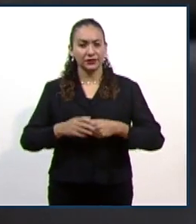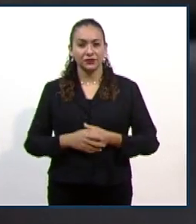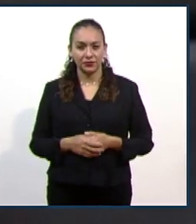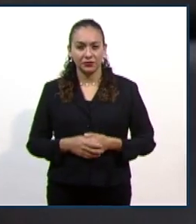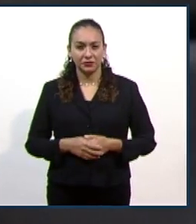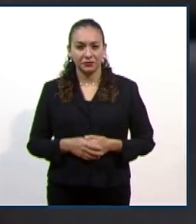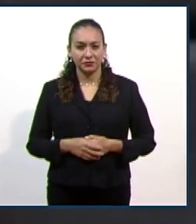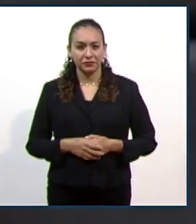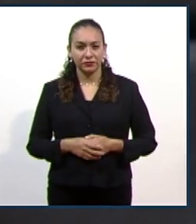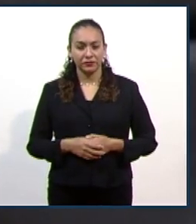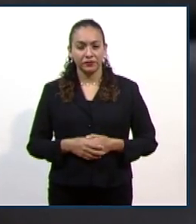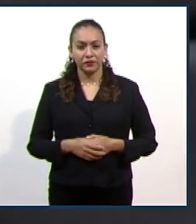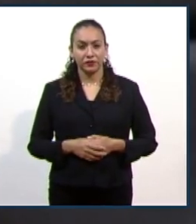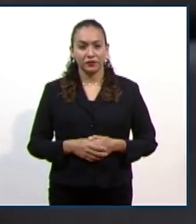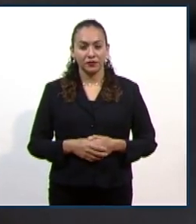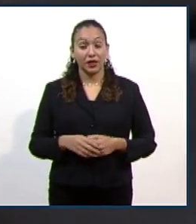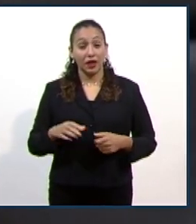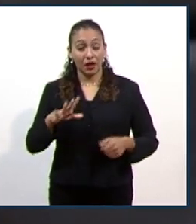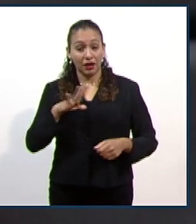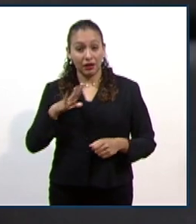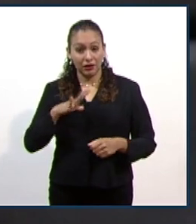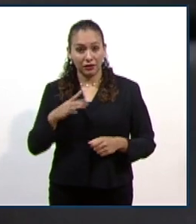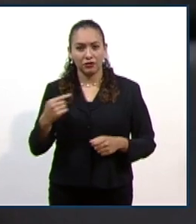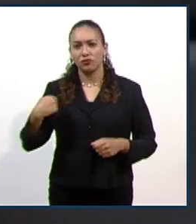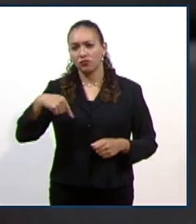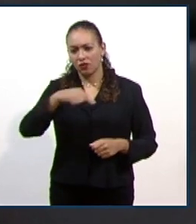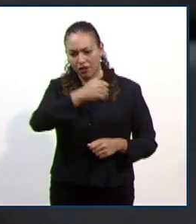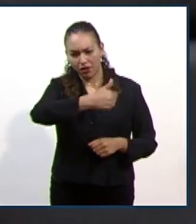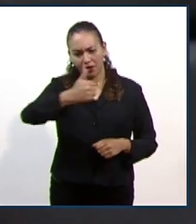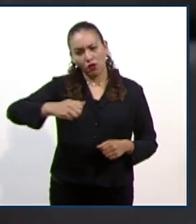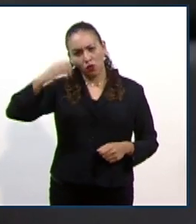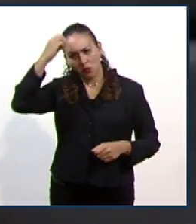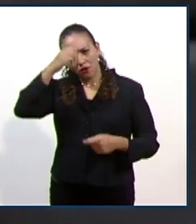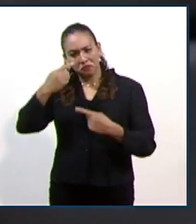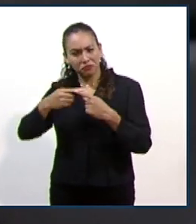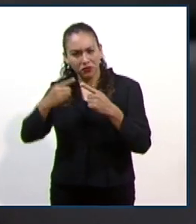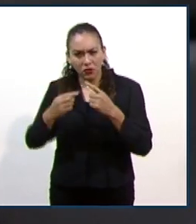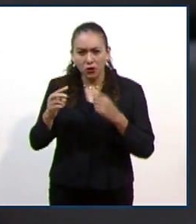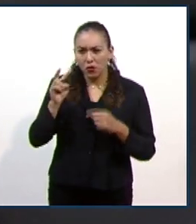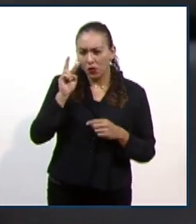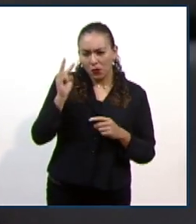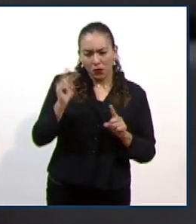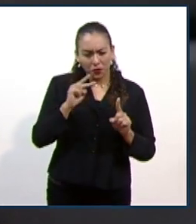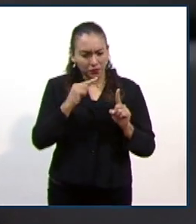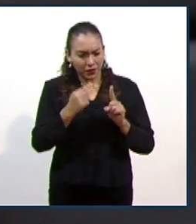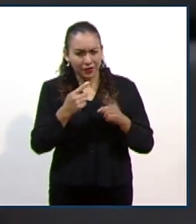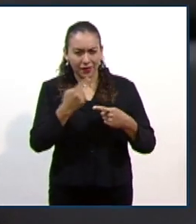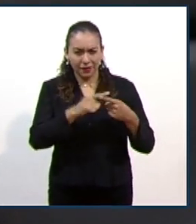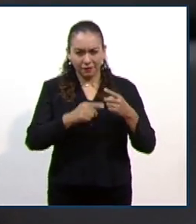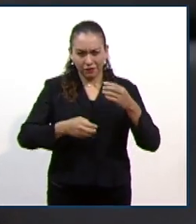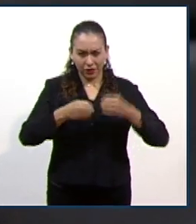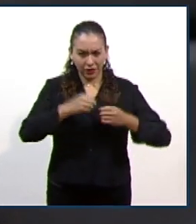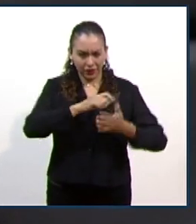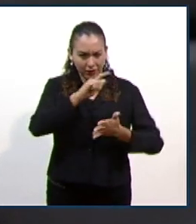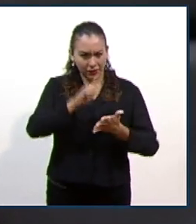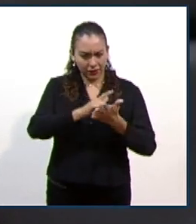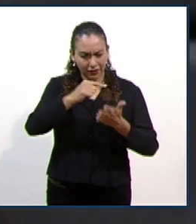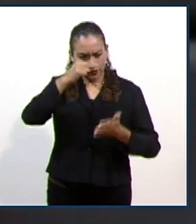que en nuestras distintas visiones de cómo mejorar la justicia en